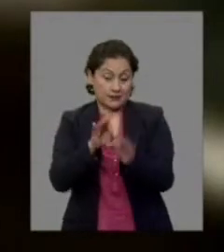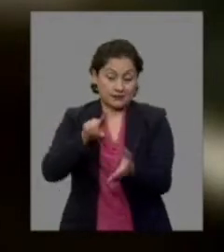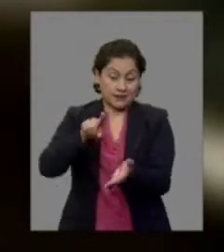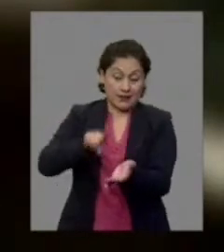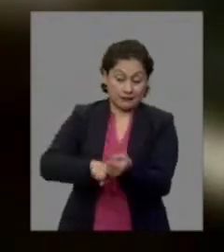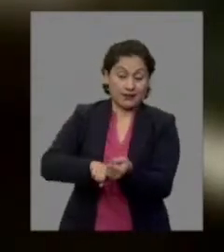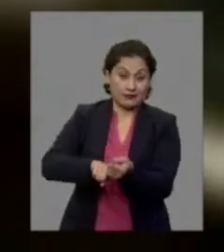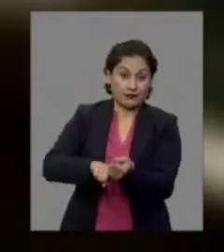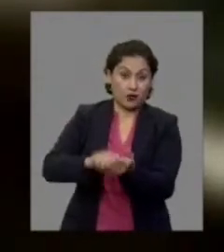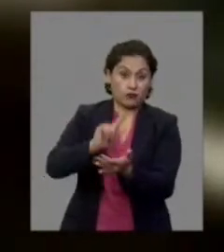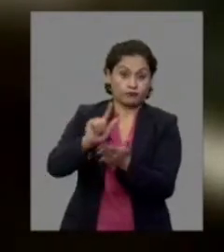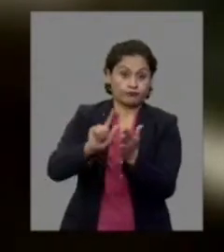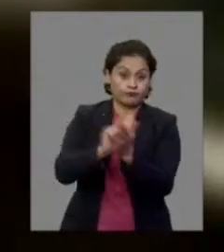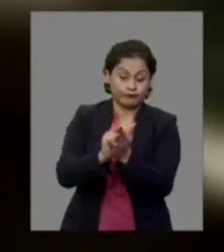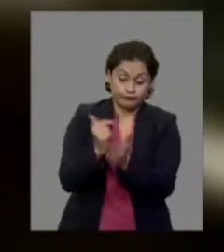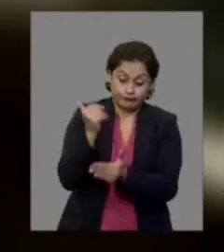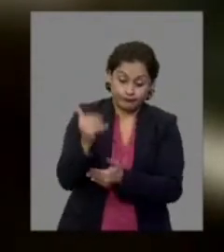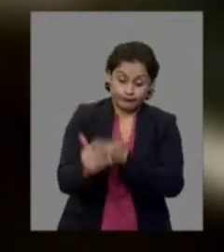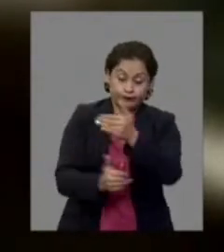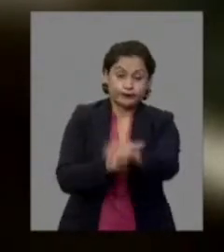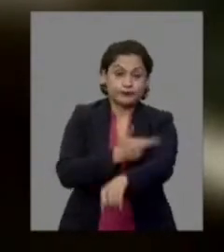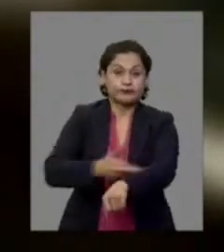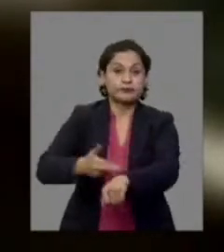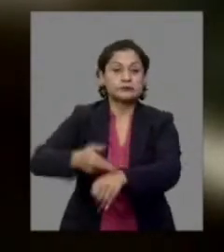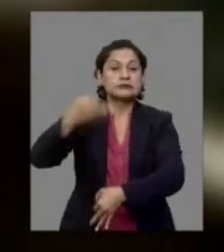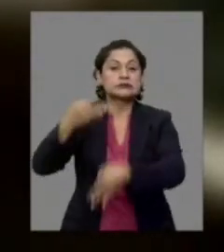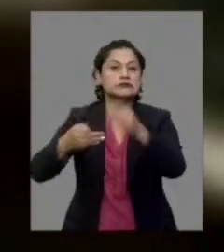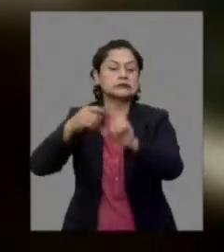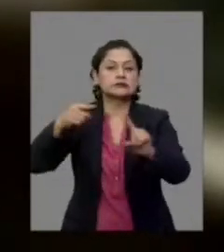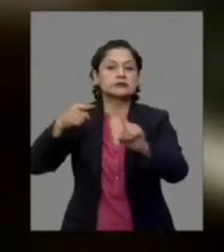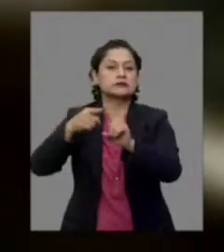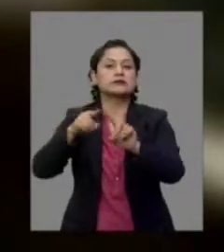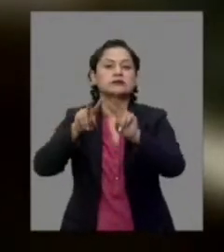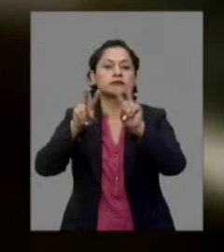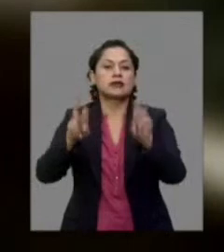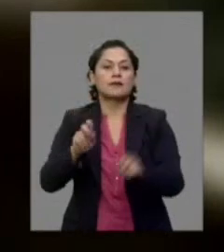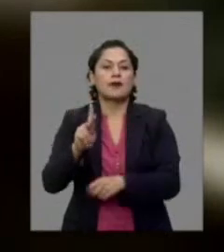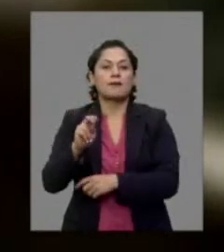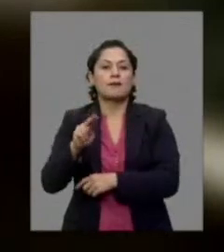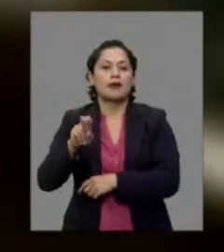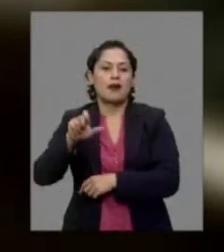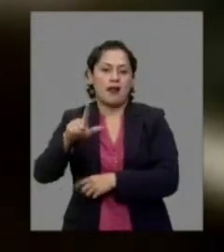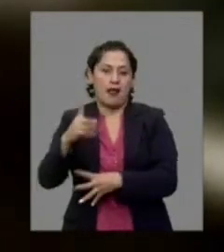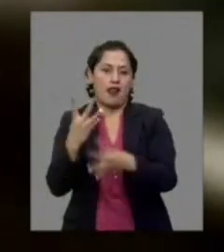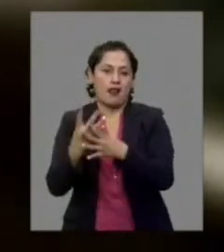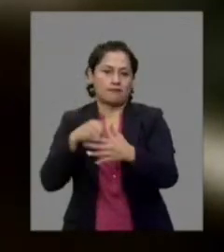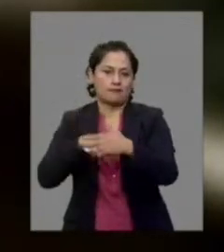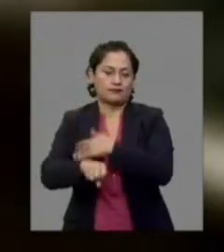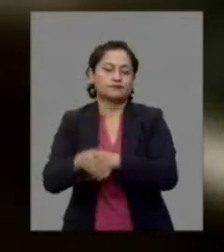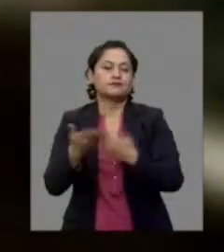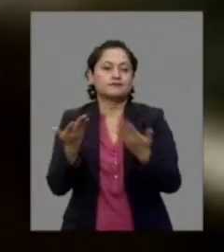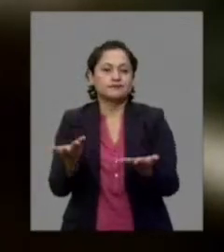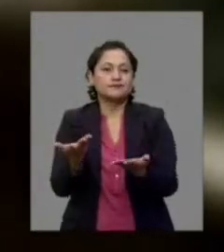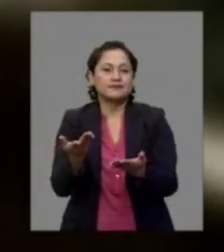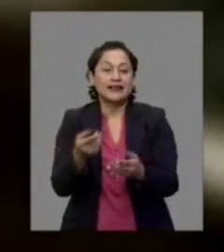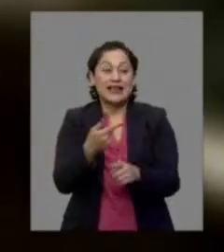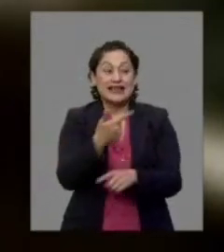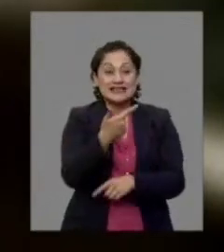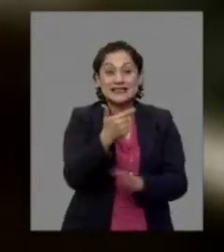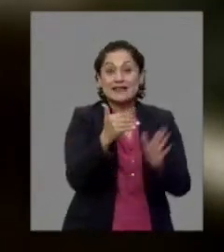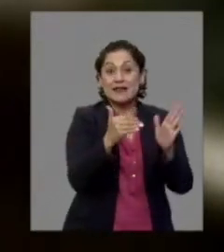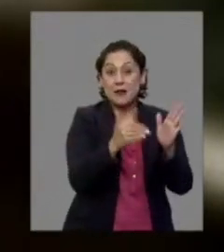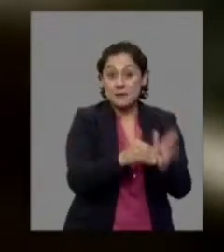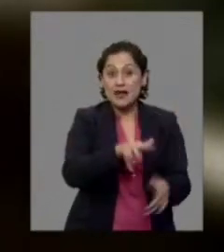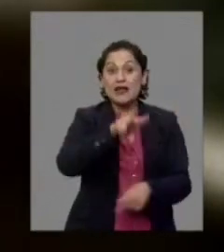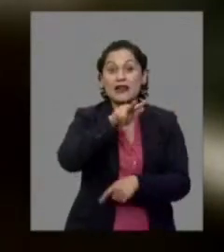penales. De entrada, haciendo un análisis de las 7,018 tesis emitidas